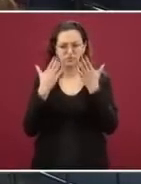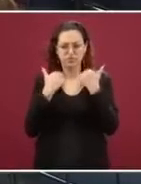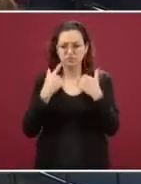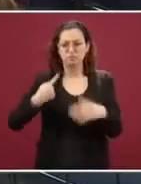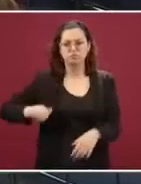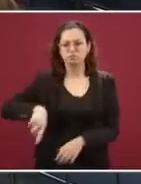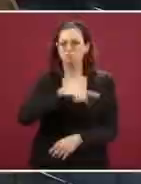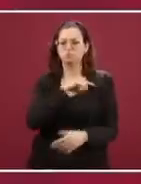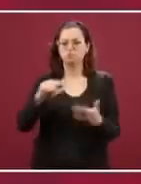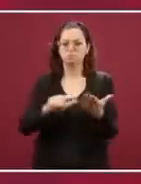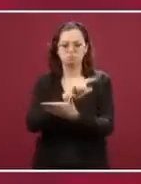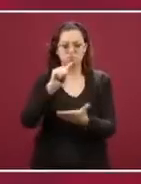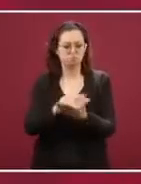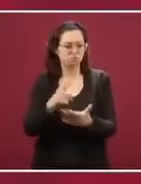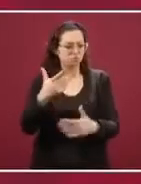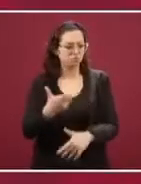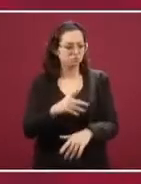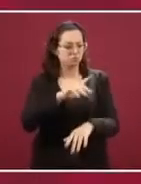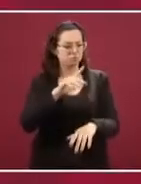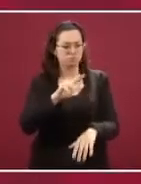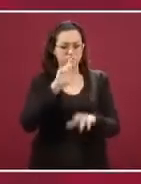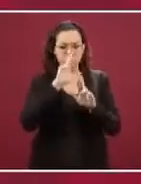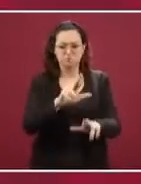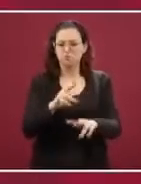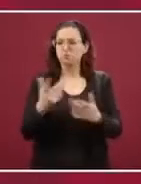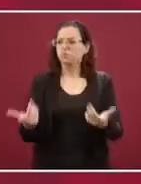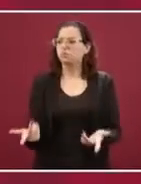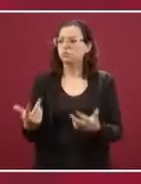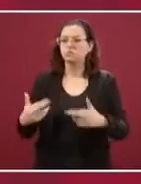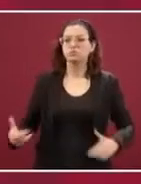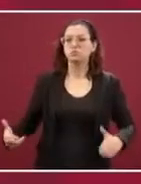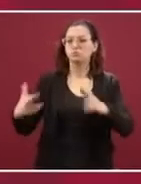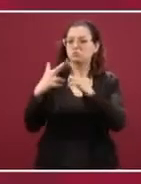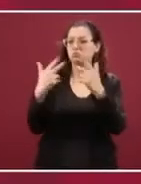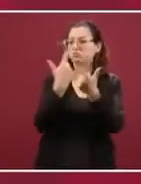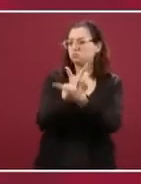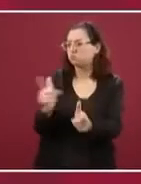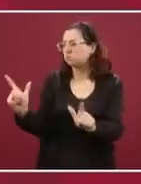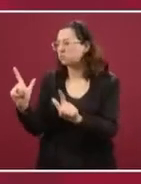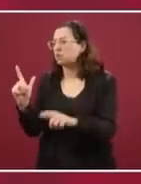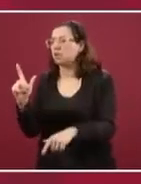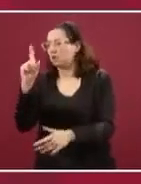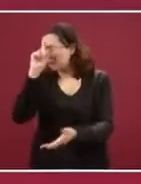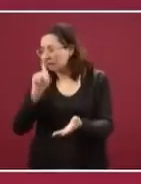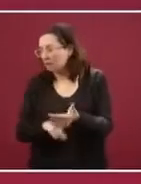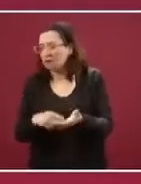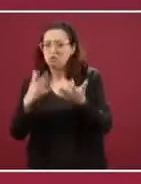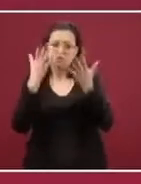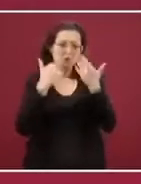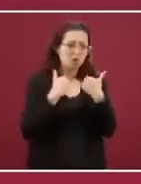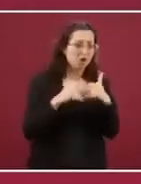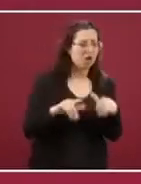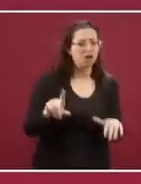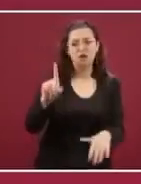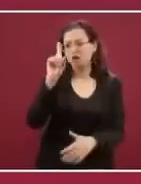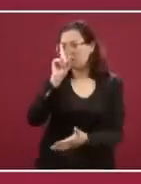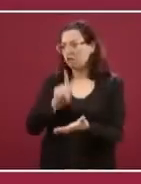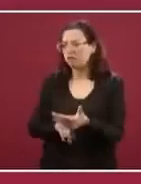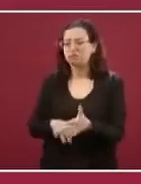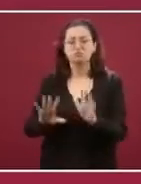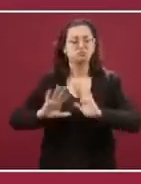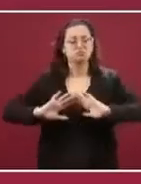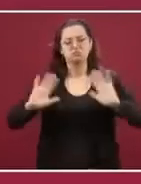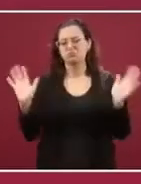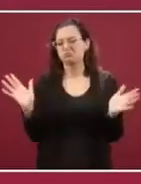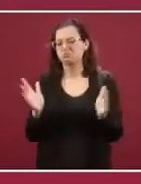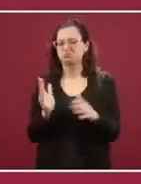respetuosos de las libertades de creyentes y de no creyentes y llevamos muy buena relación